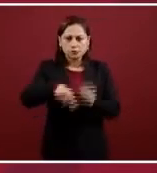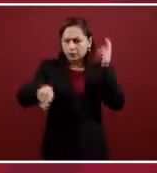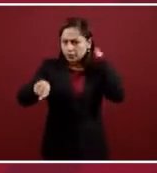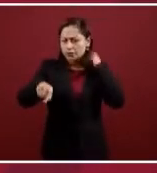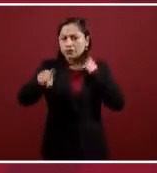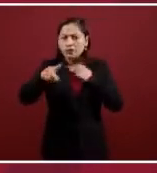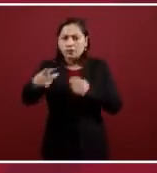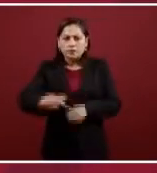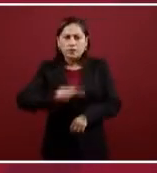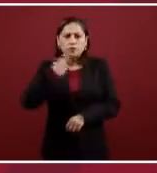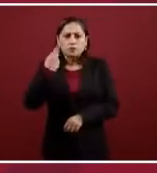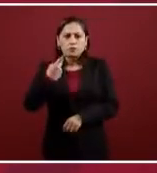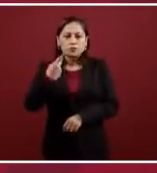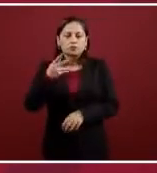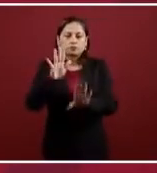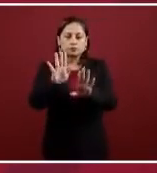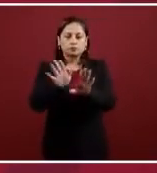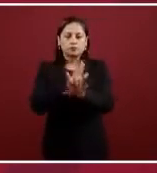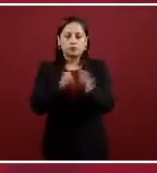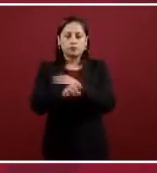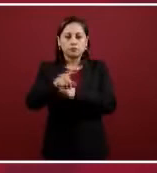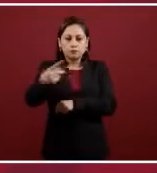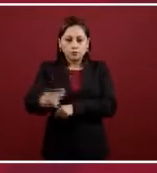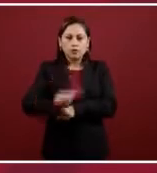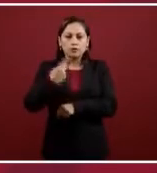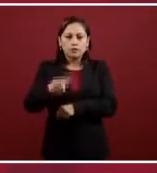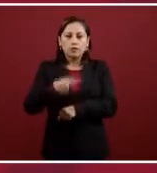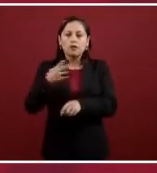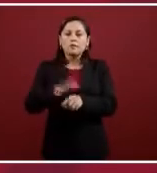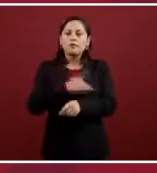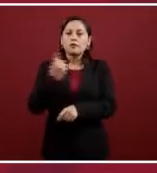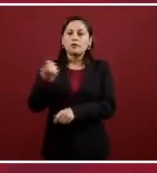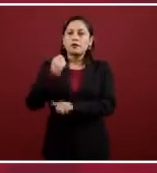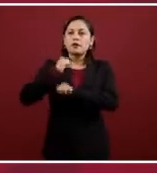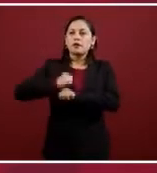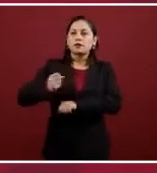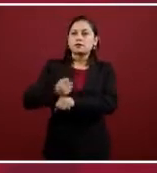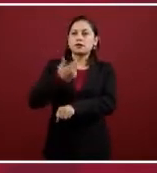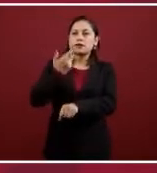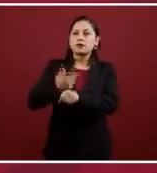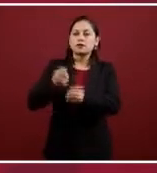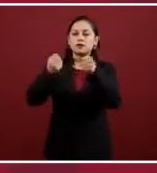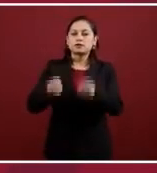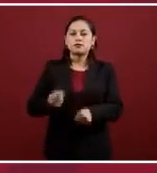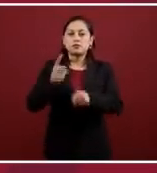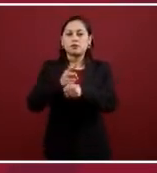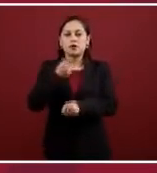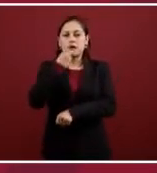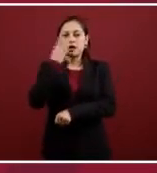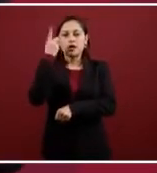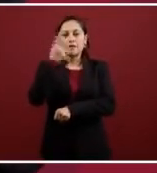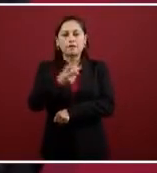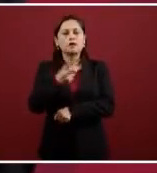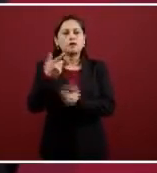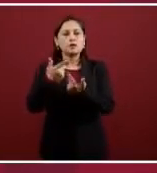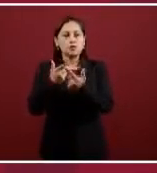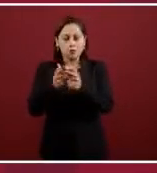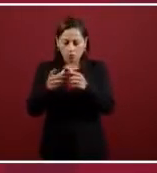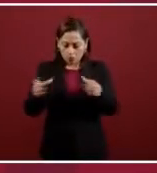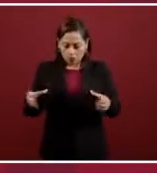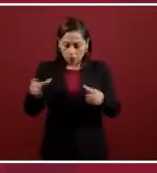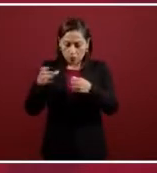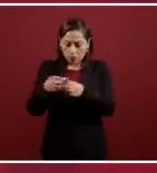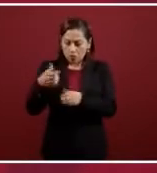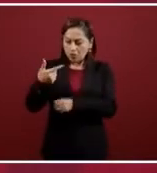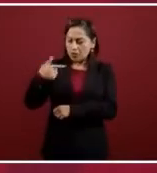muy insistente, que por qué el secretario de Seguridad dijo primero que era un operativo de la